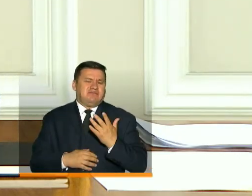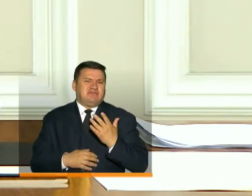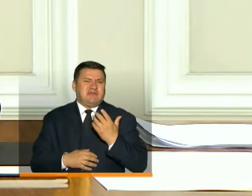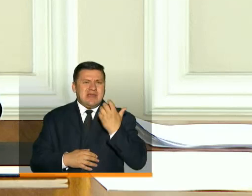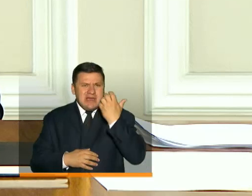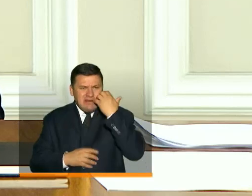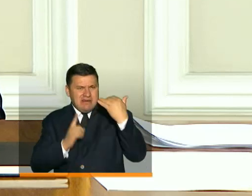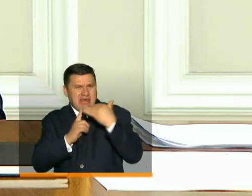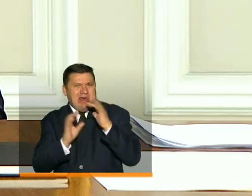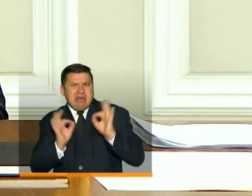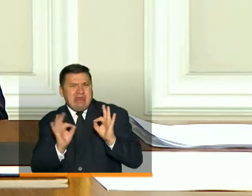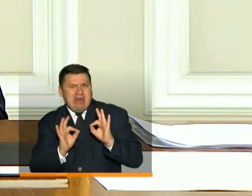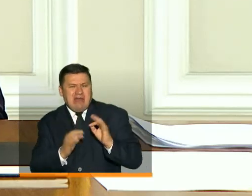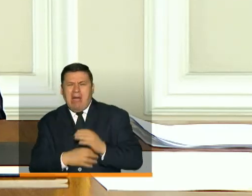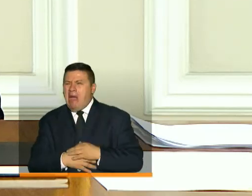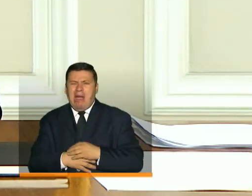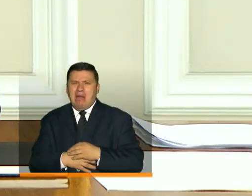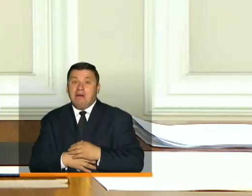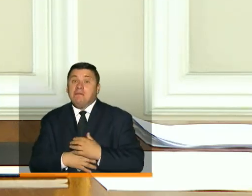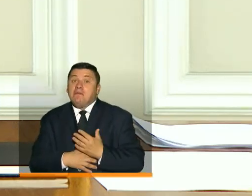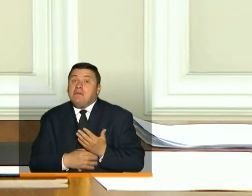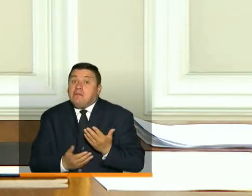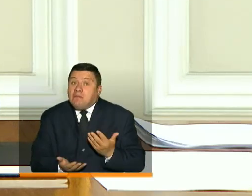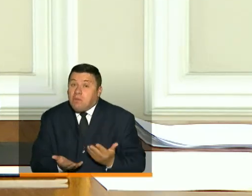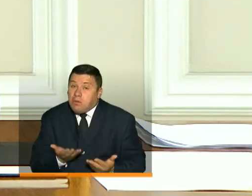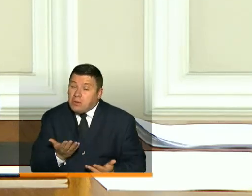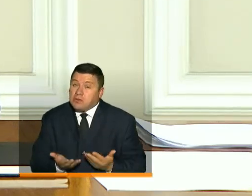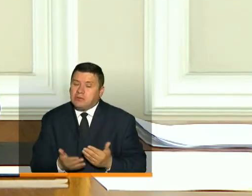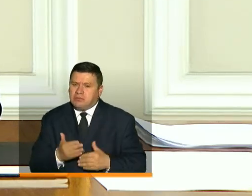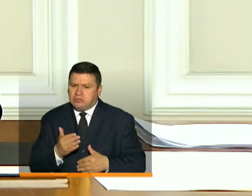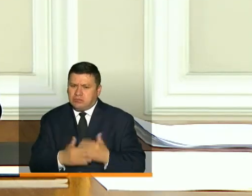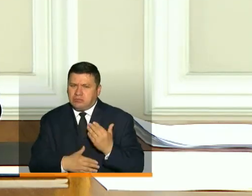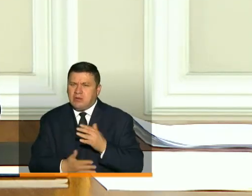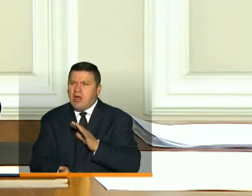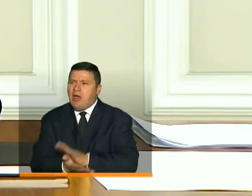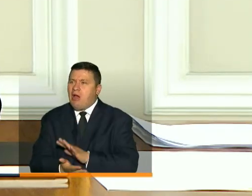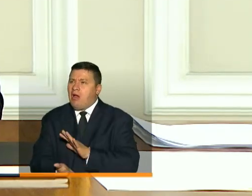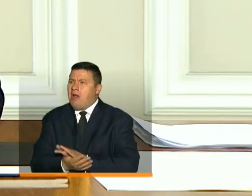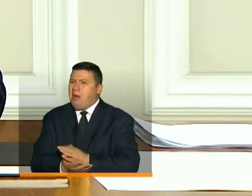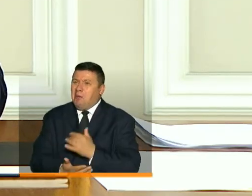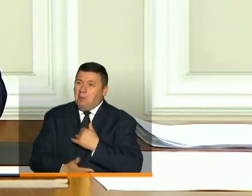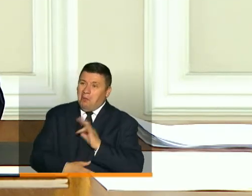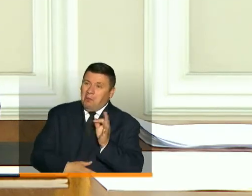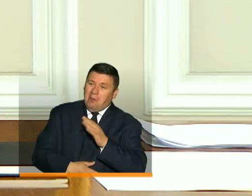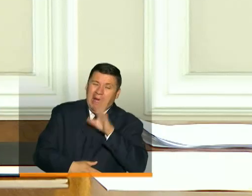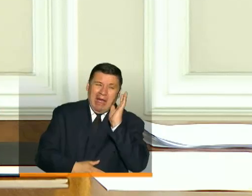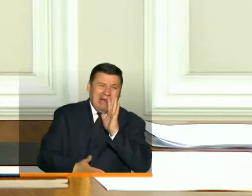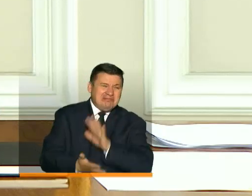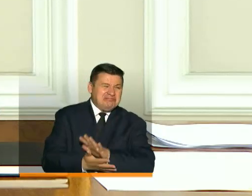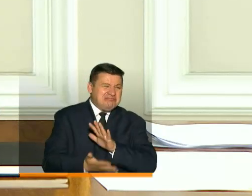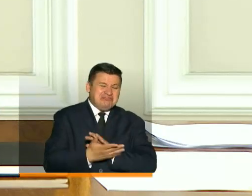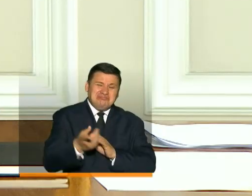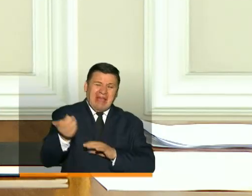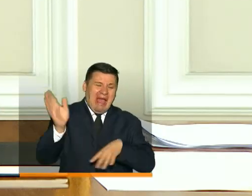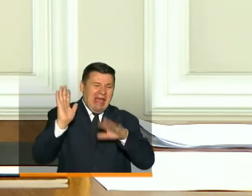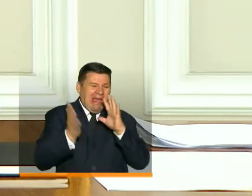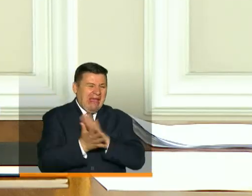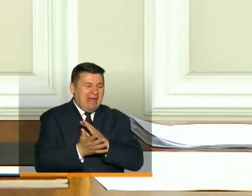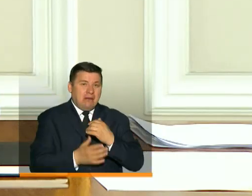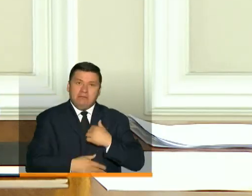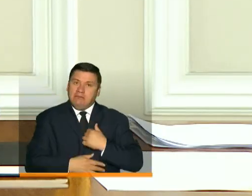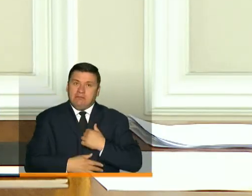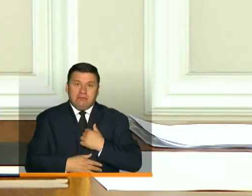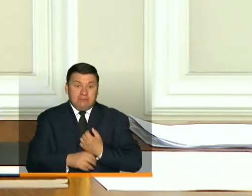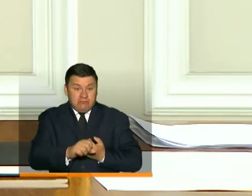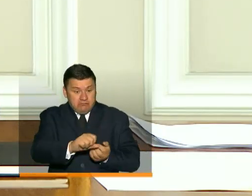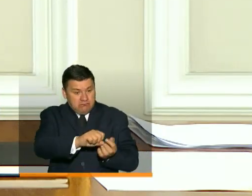por la enfermedad, es muy factible que empecemos a relajarnos. Y ese mensaje de lo que es el